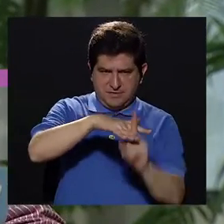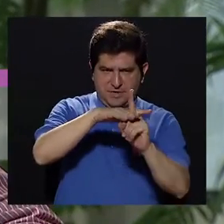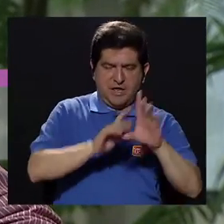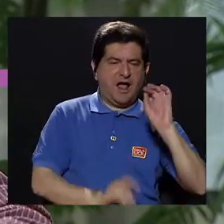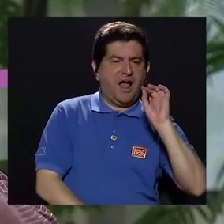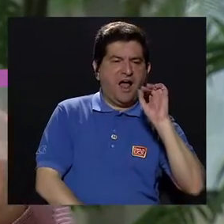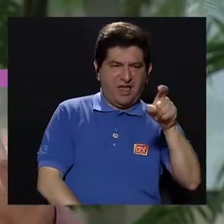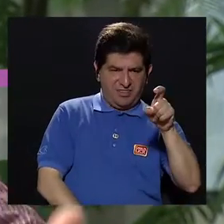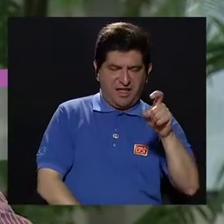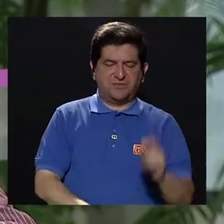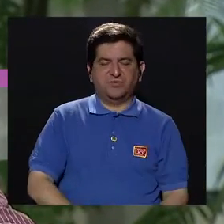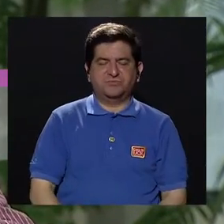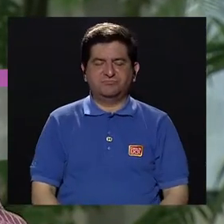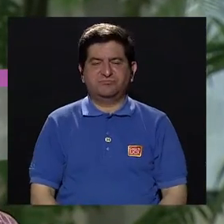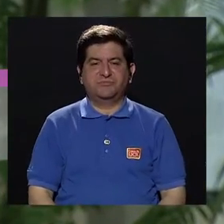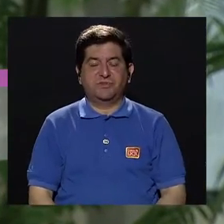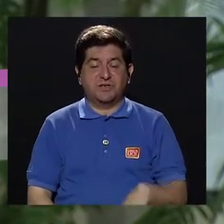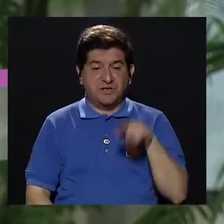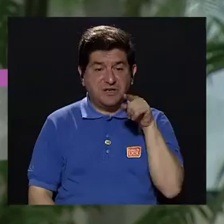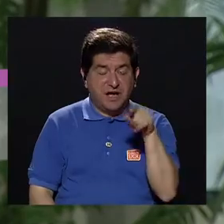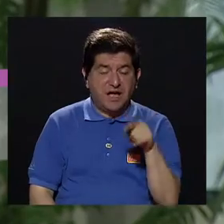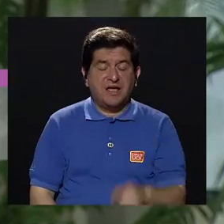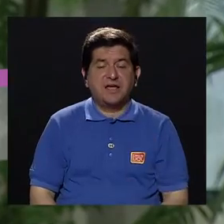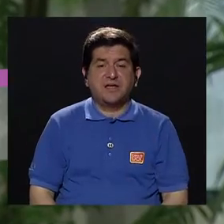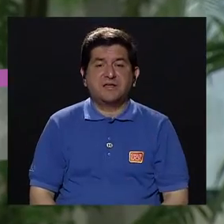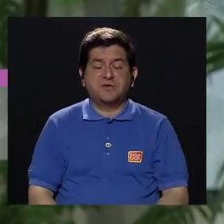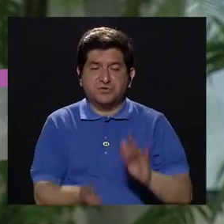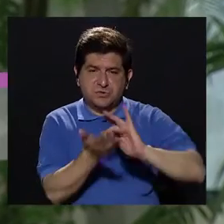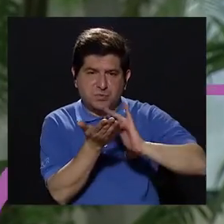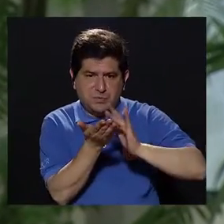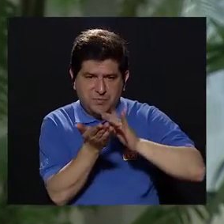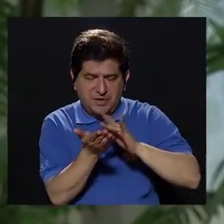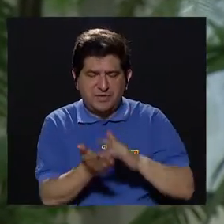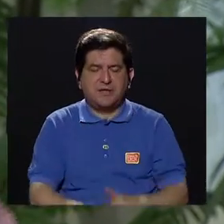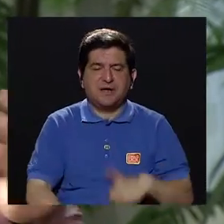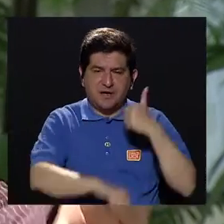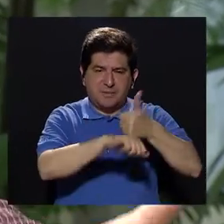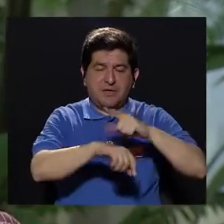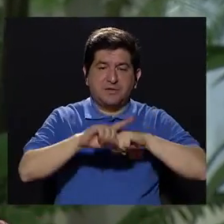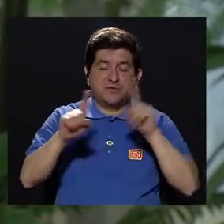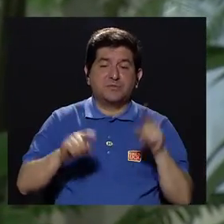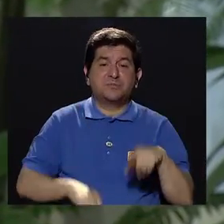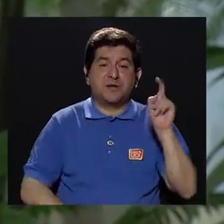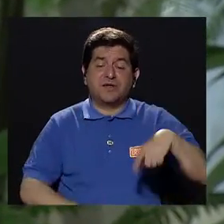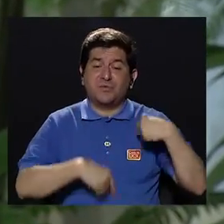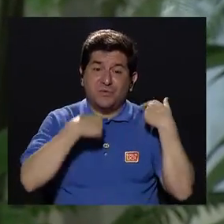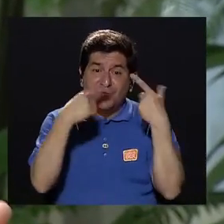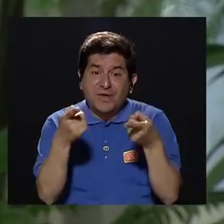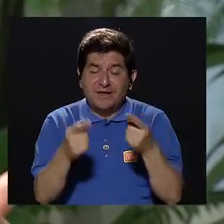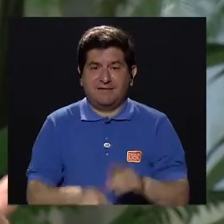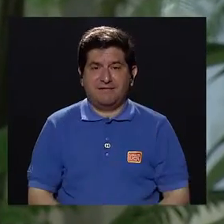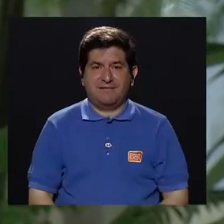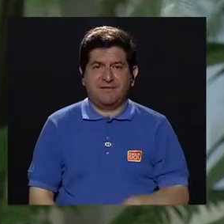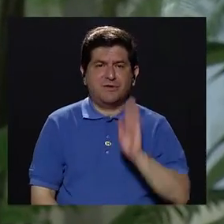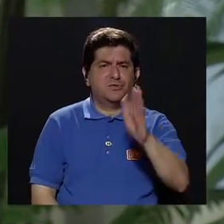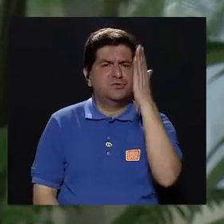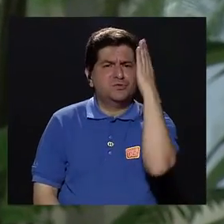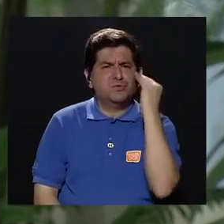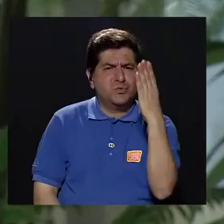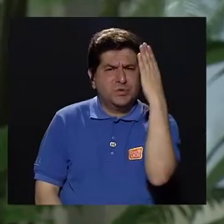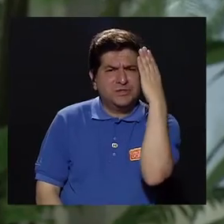llegaron, fueron diagnosticados, se les da manejo farmacológico, pero tienen que llegar donde ustedes. ¿Cuál es